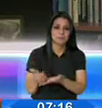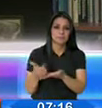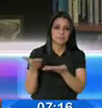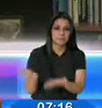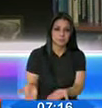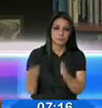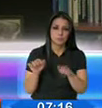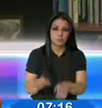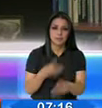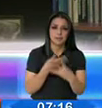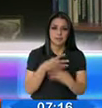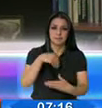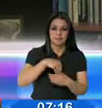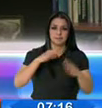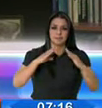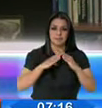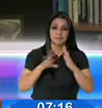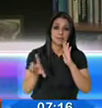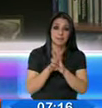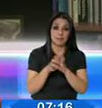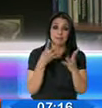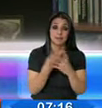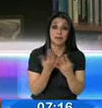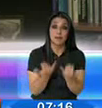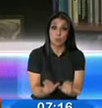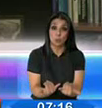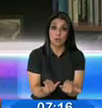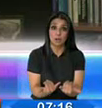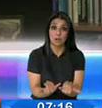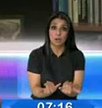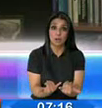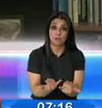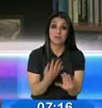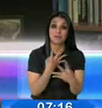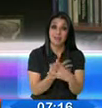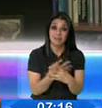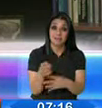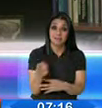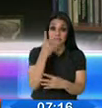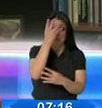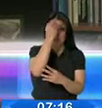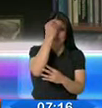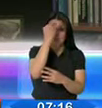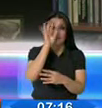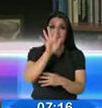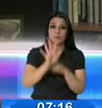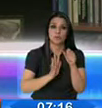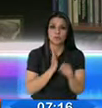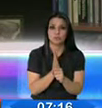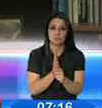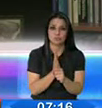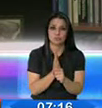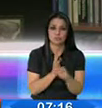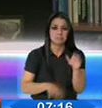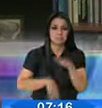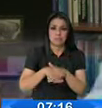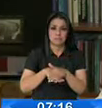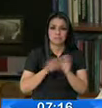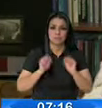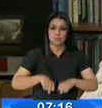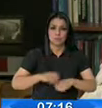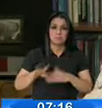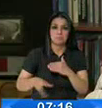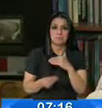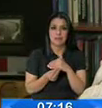tanto se utiliza el Código Integral Penal vigente, la pena que correspondería para Jorge Glass sería 5 años, que es la pena máxima,